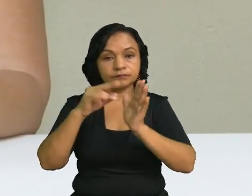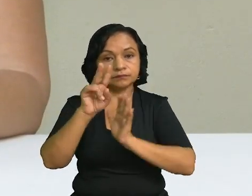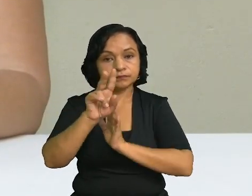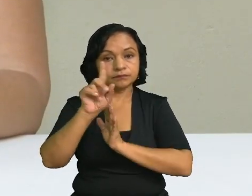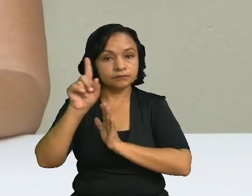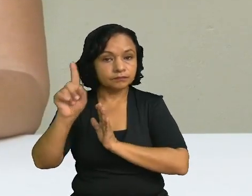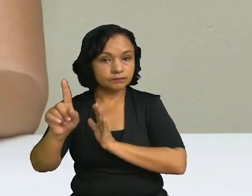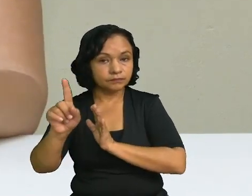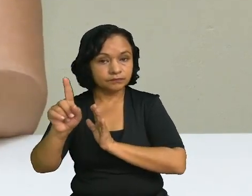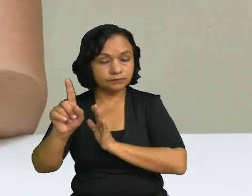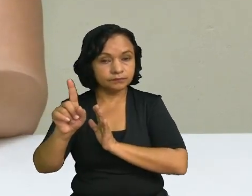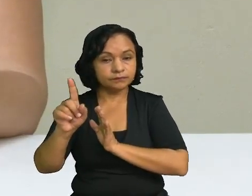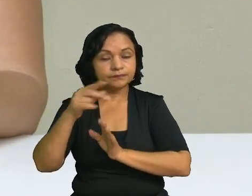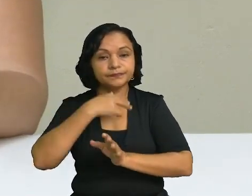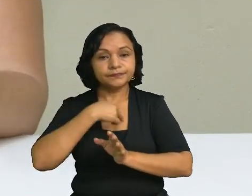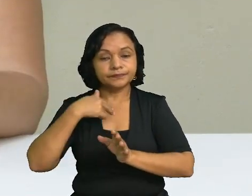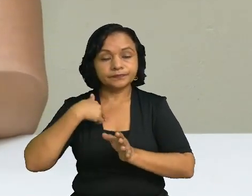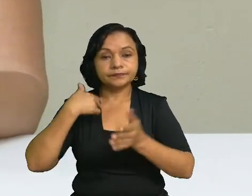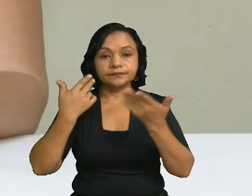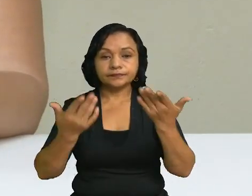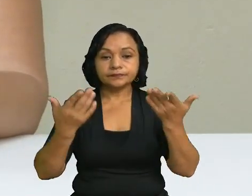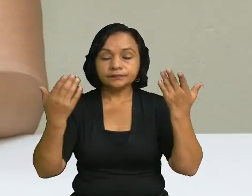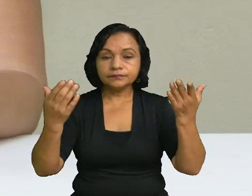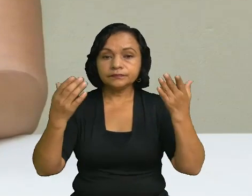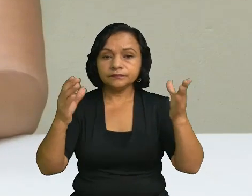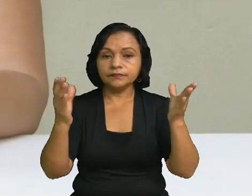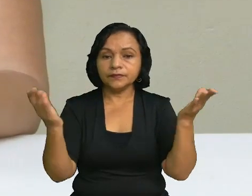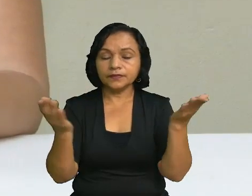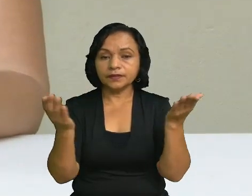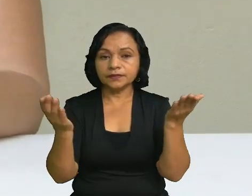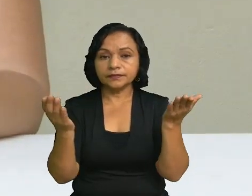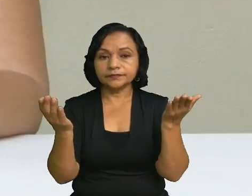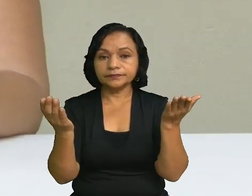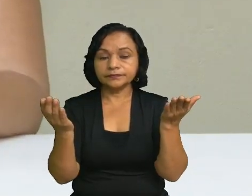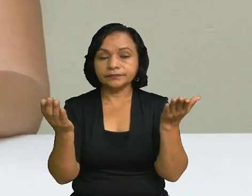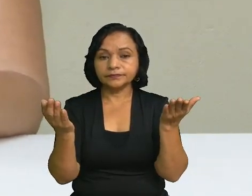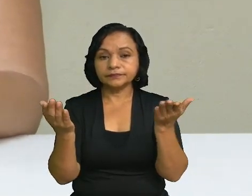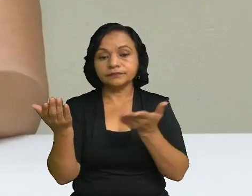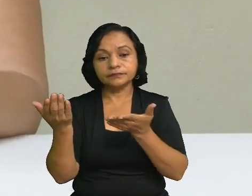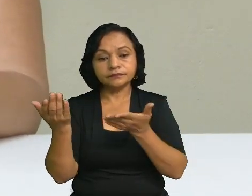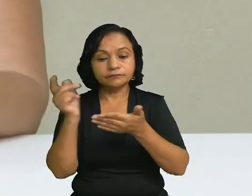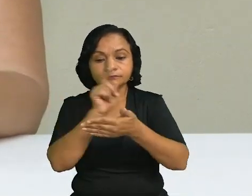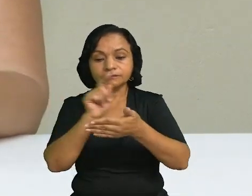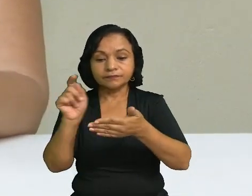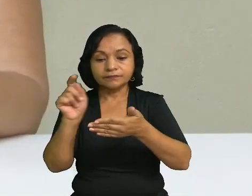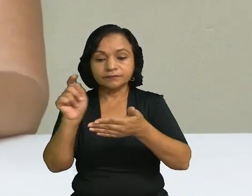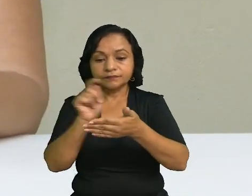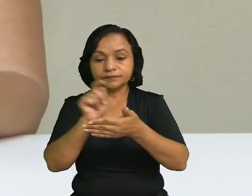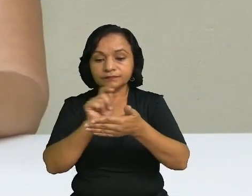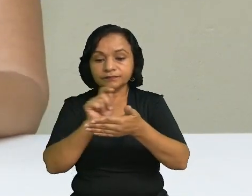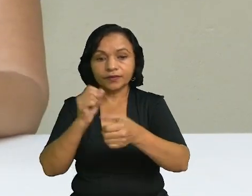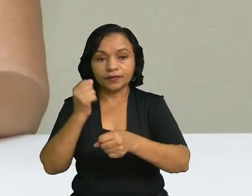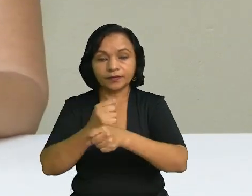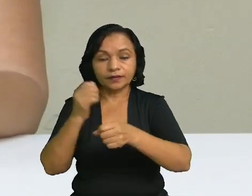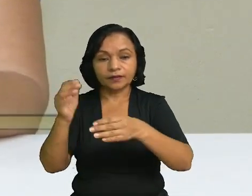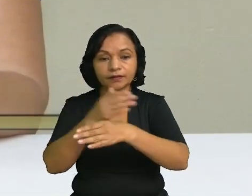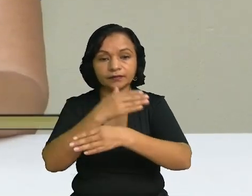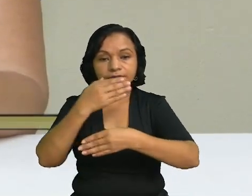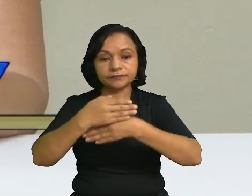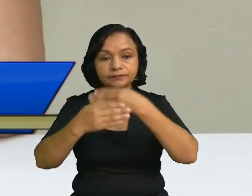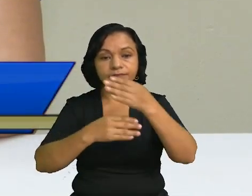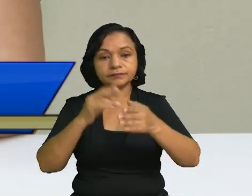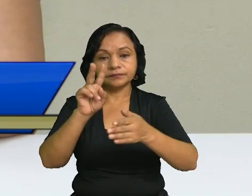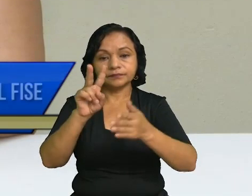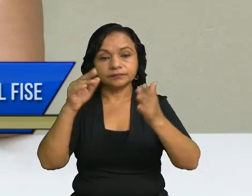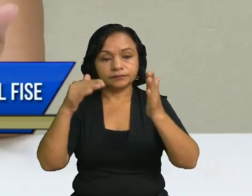hemos estado preparando condiciones para la formulación y ejecución de obras en el año